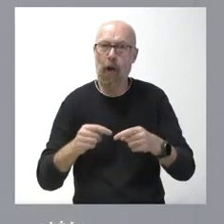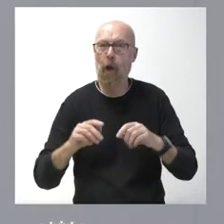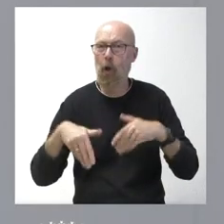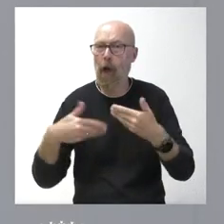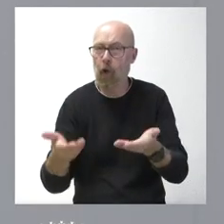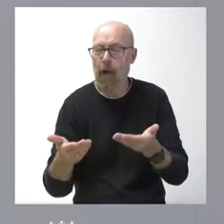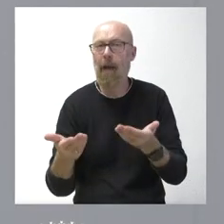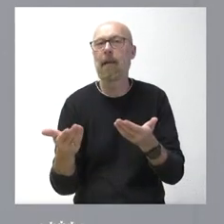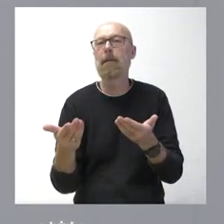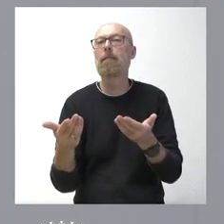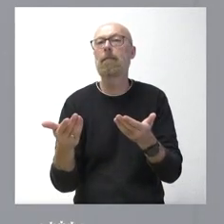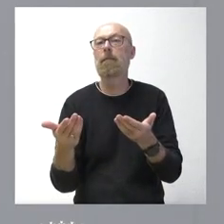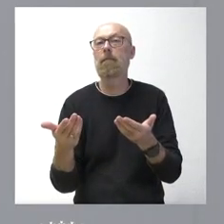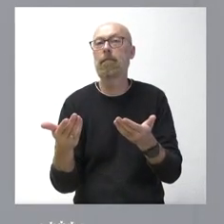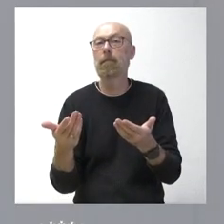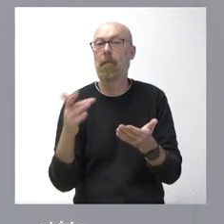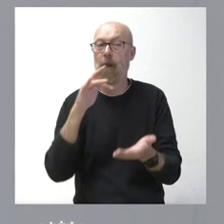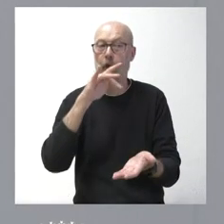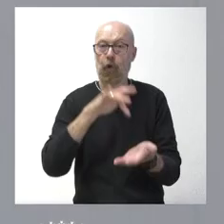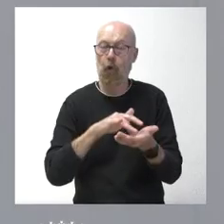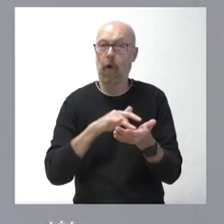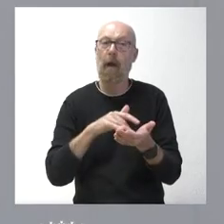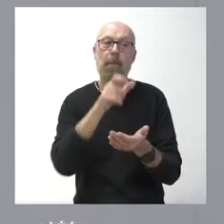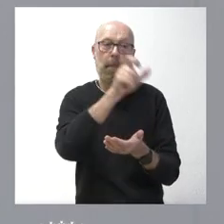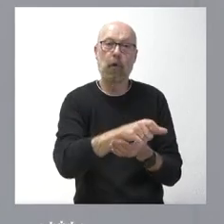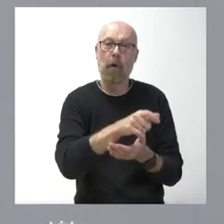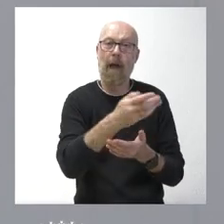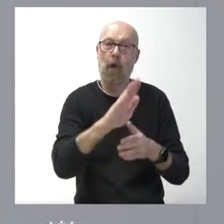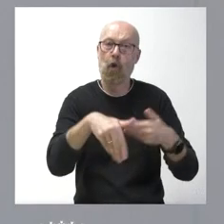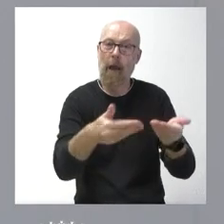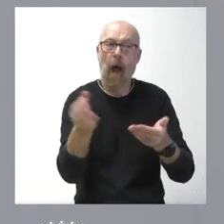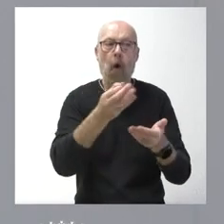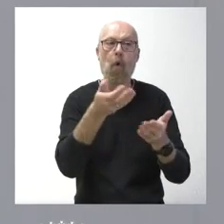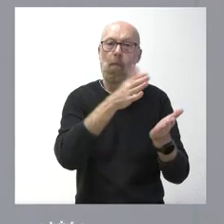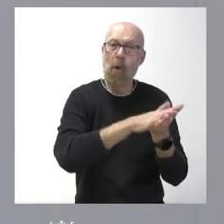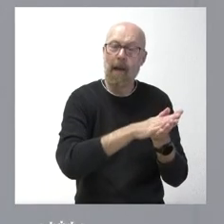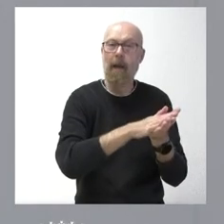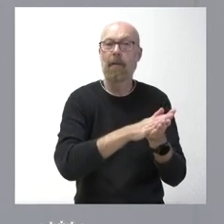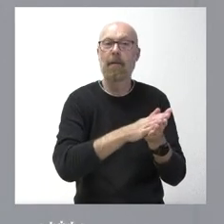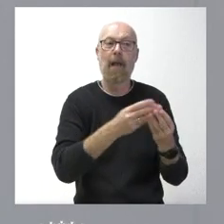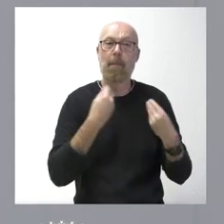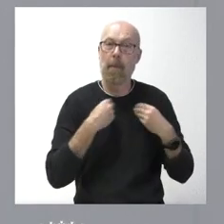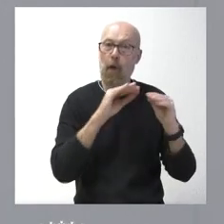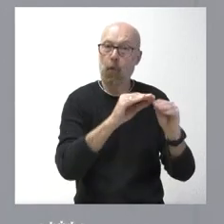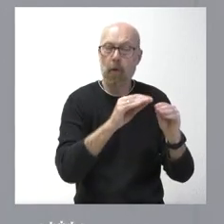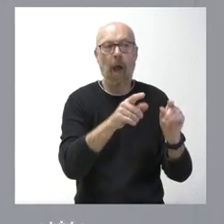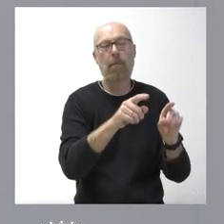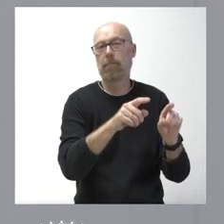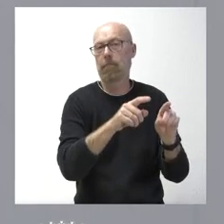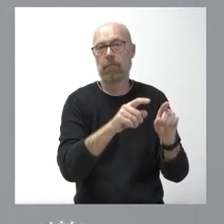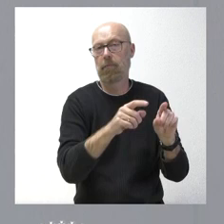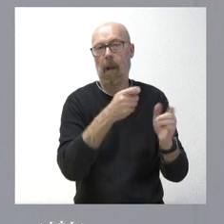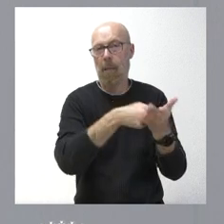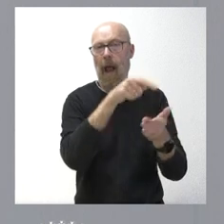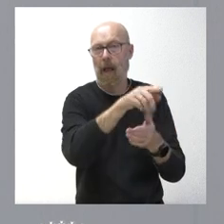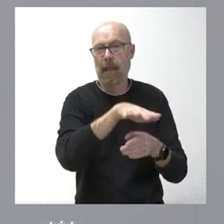persona que causa la sucesión o el fallecimiento tiene su residencia que en este caso no hay cambio en la residencia